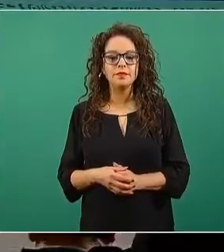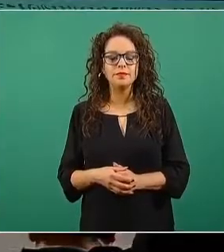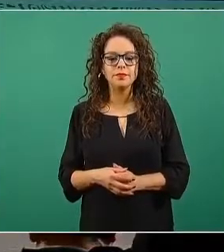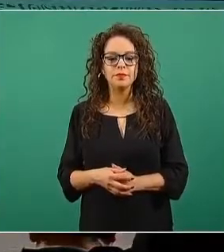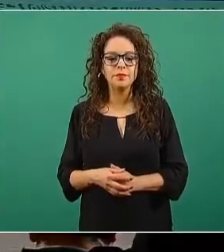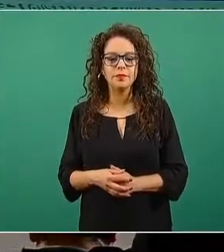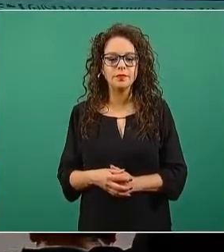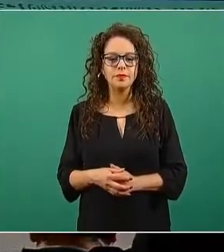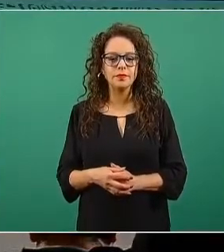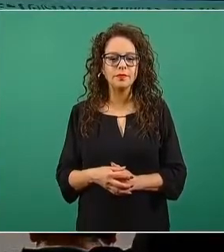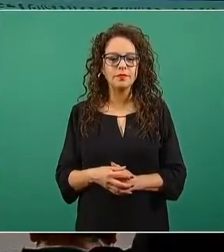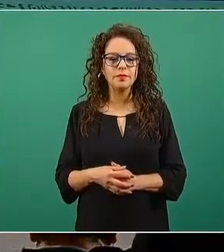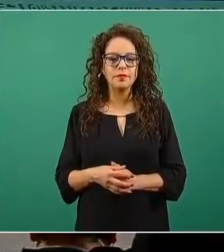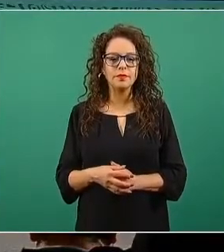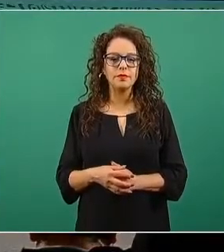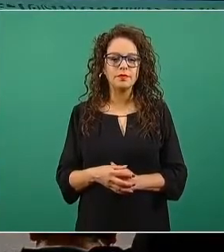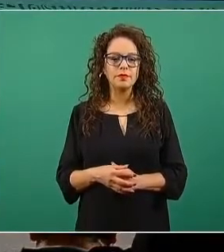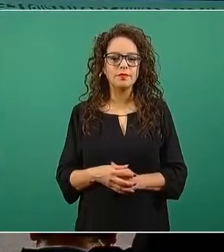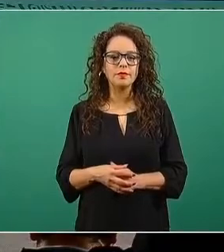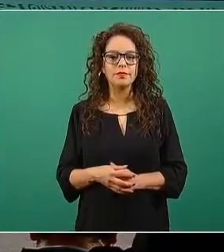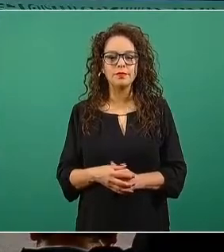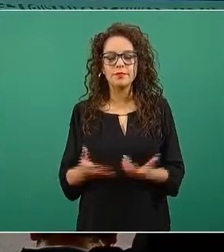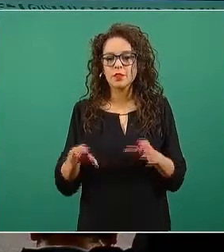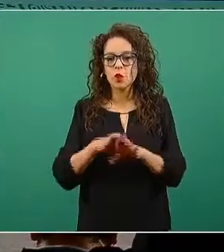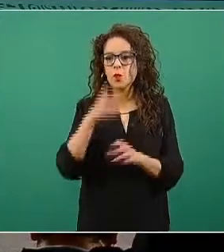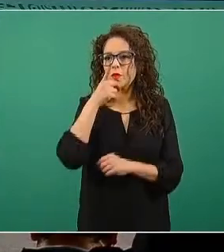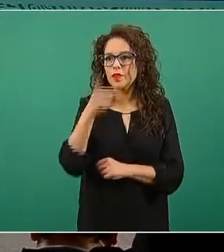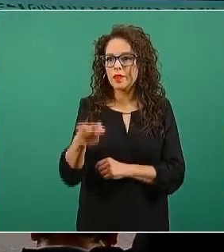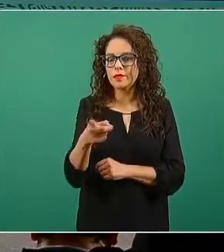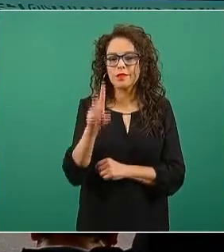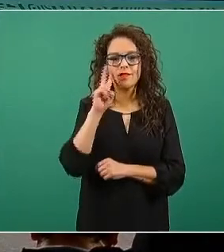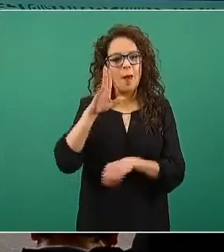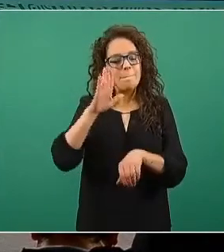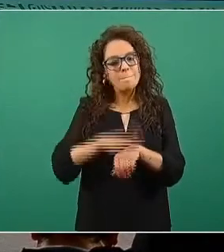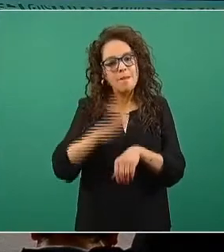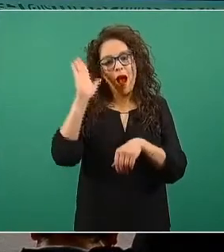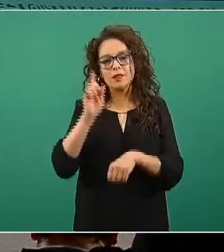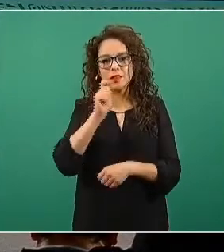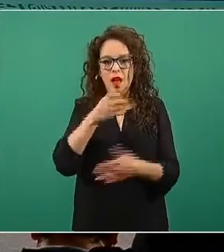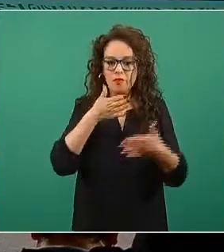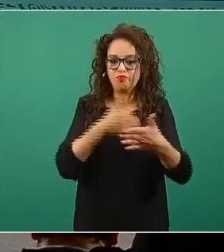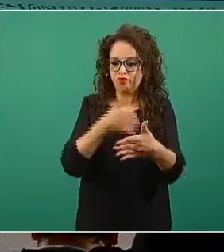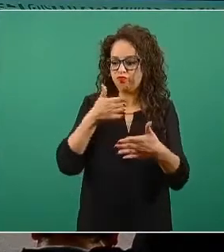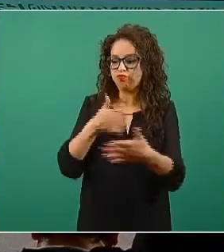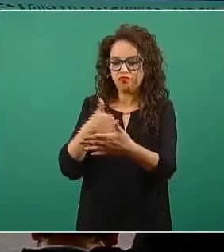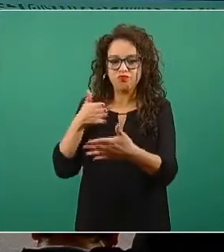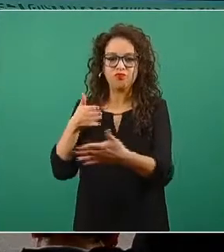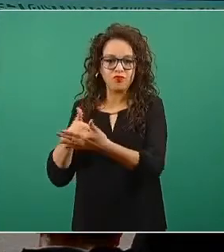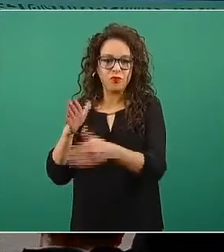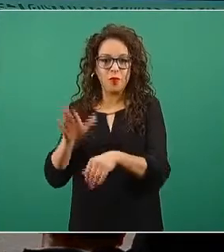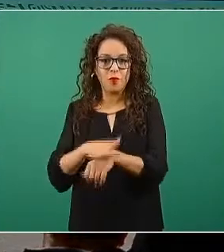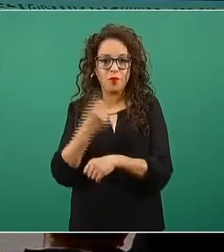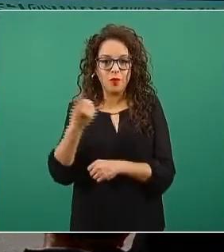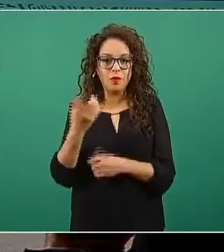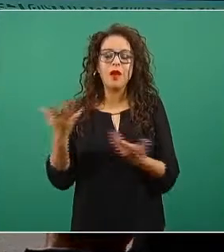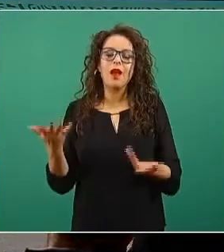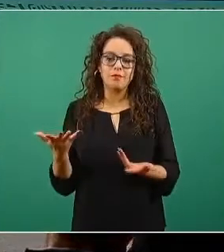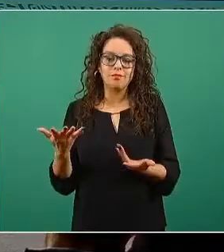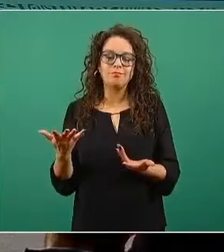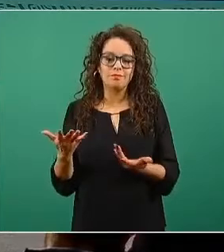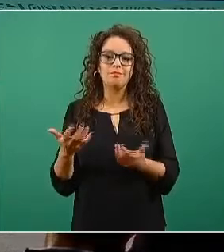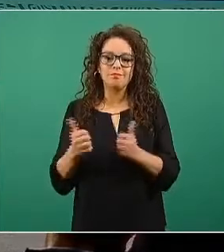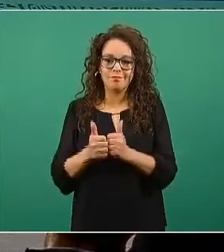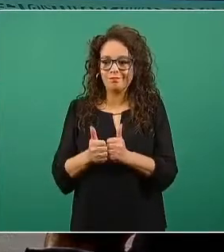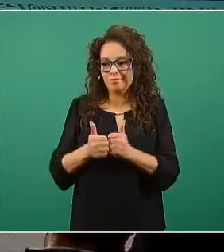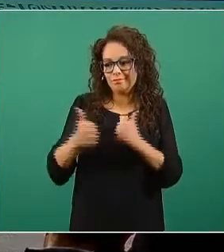mucho más marcadas estas barreras por los factores de distanciamiento social